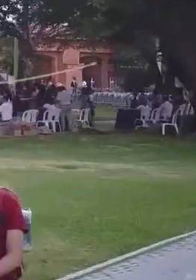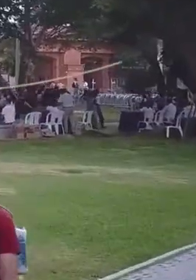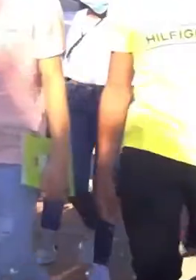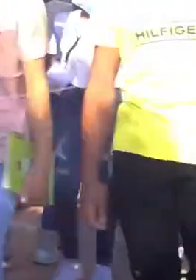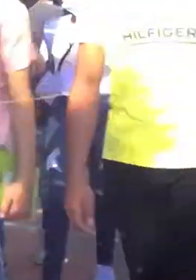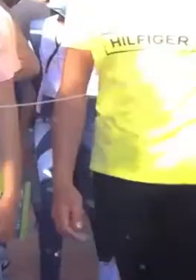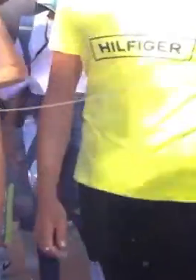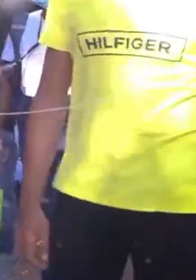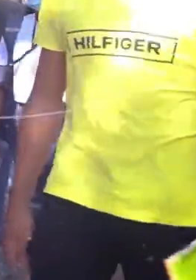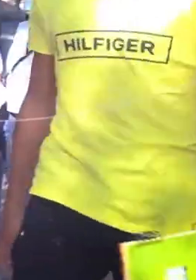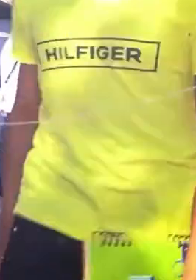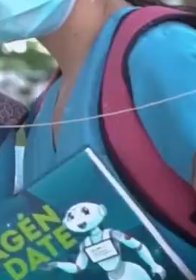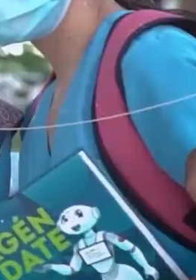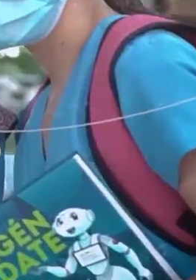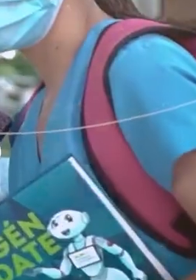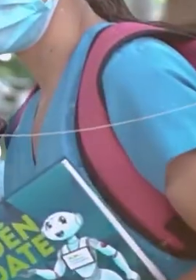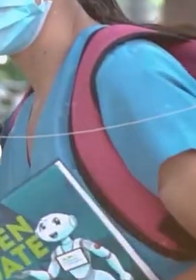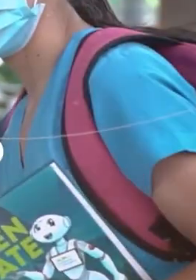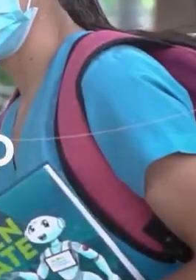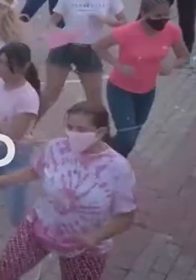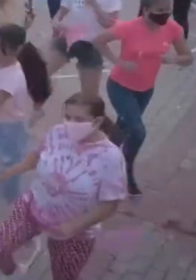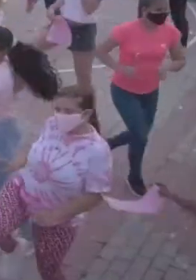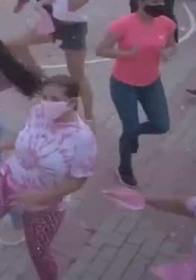Somos el orgullo del Magdalena